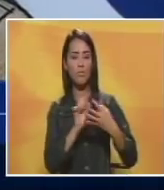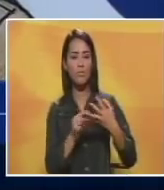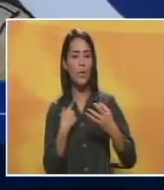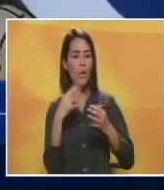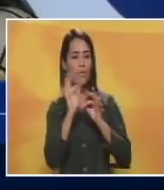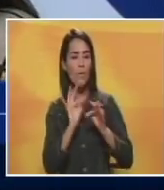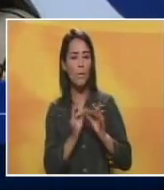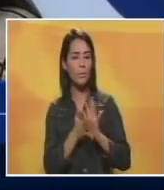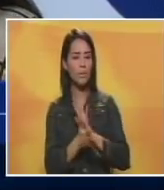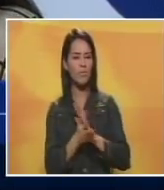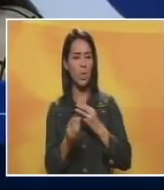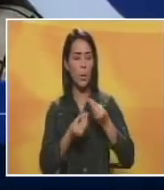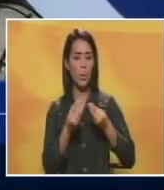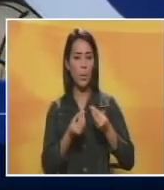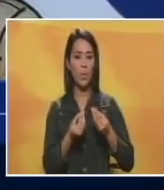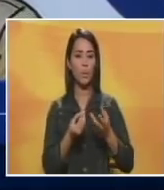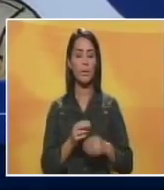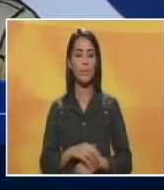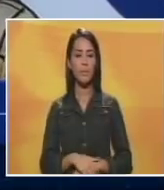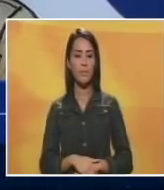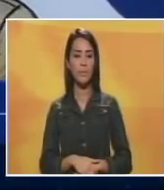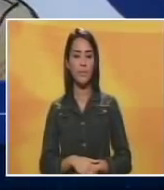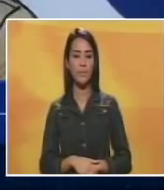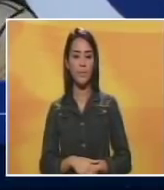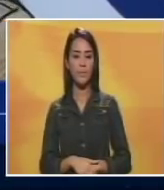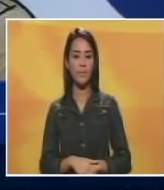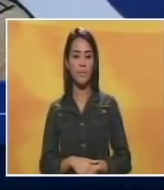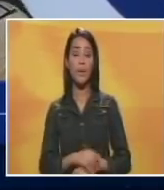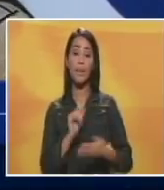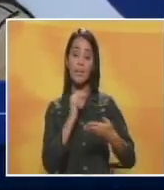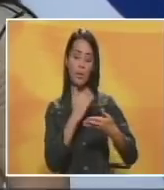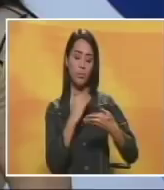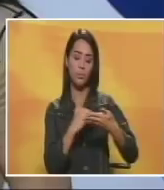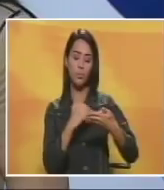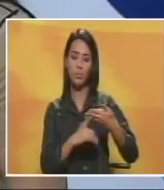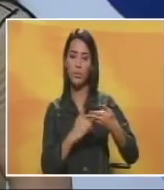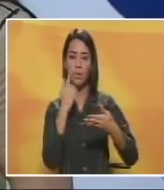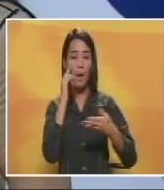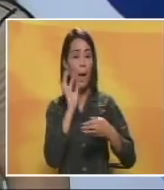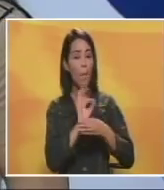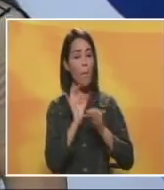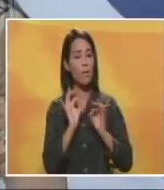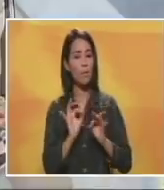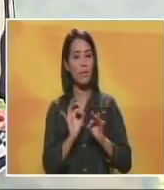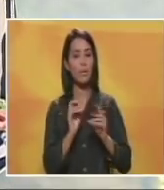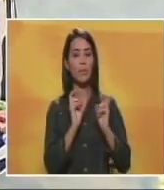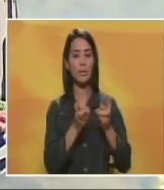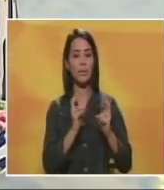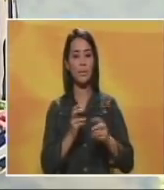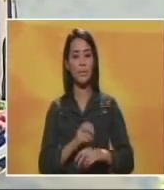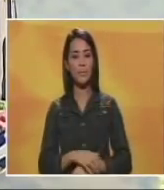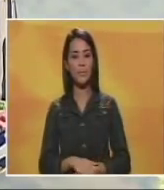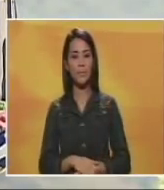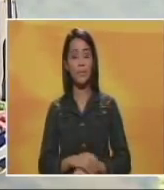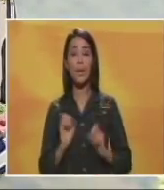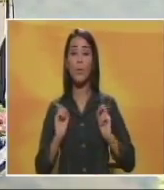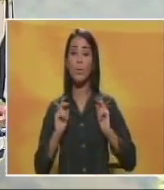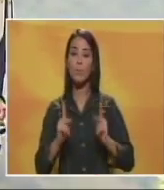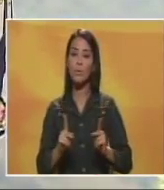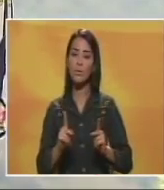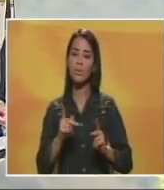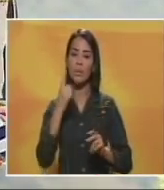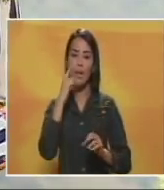el entendimiento de las regulaciones y de los puntos que hay que cuidar justamente en estos temas. Es una oportunidad de